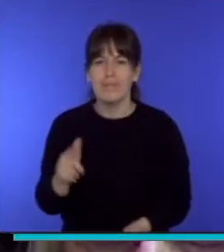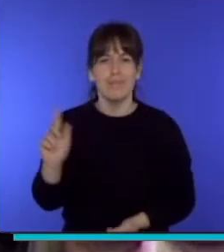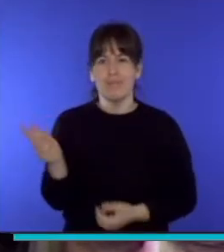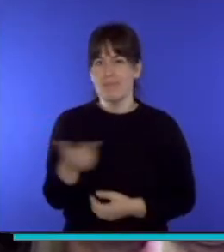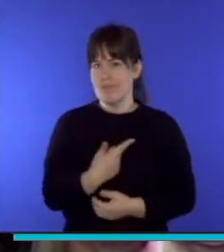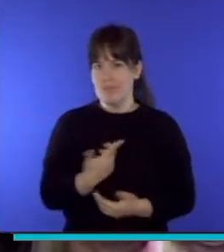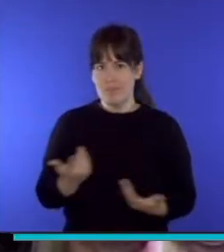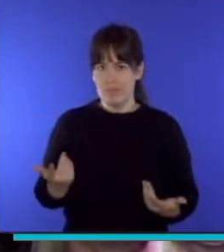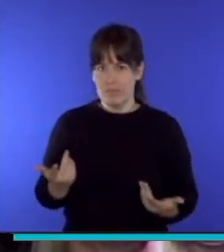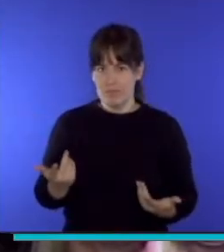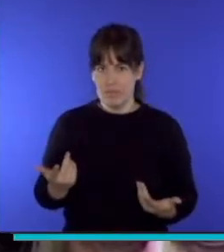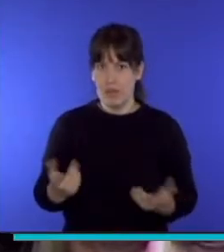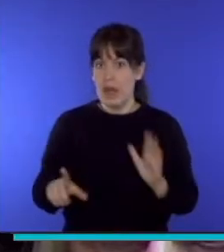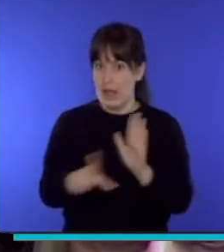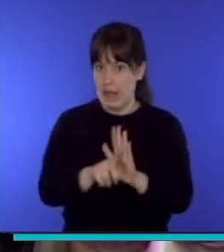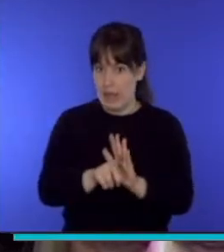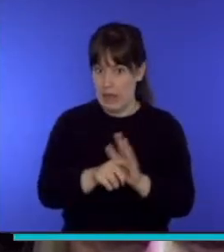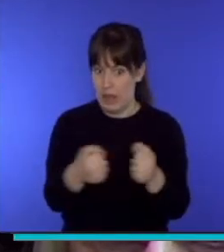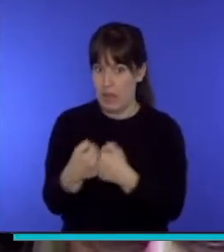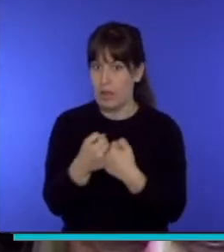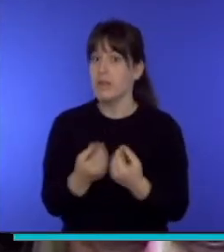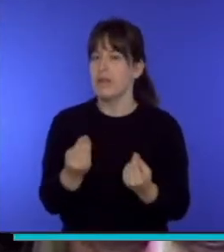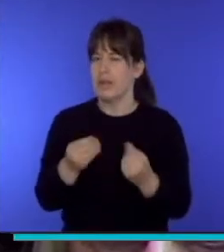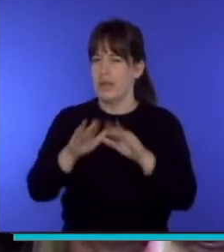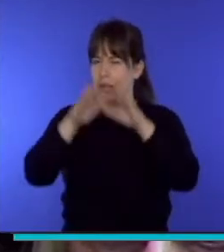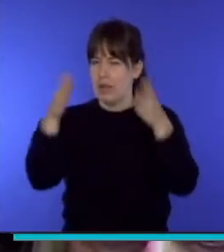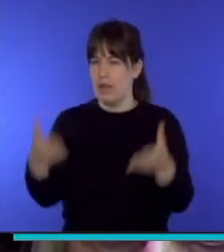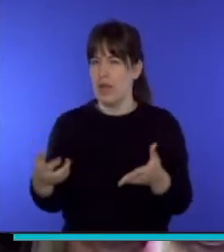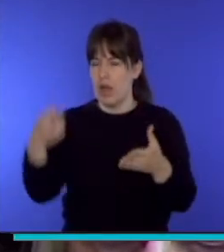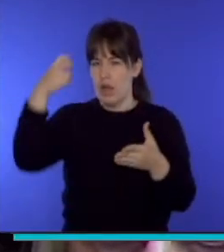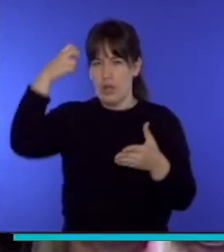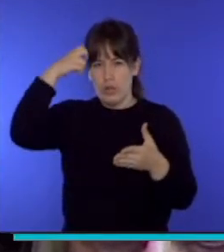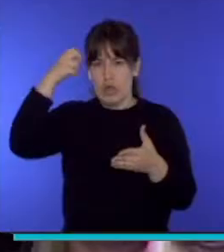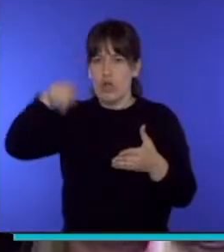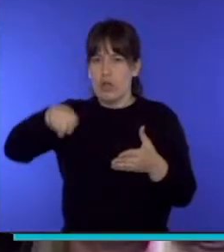Cuando pasa eso es cuando un Congreso se convierte en una escribanía.